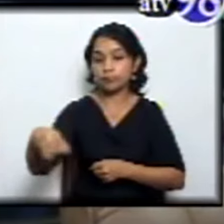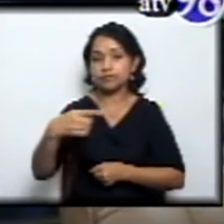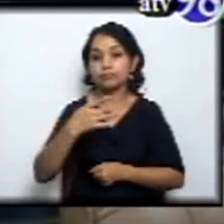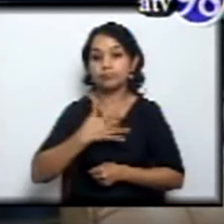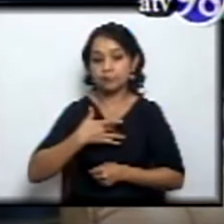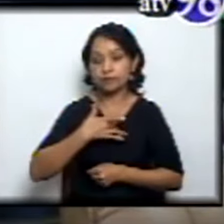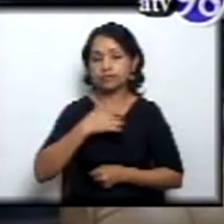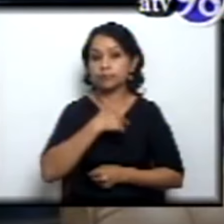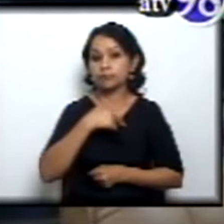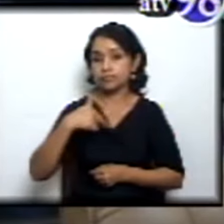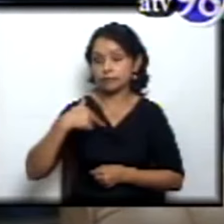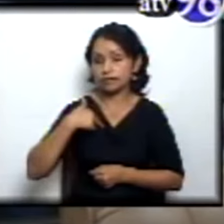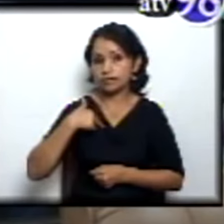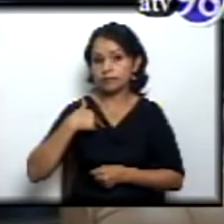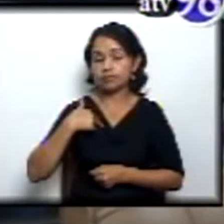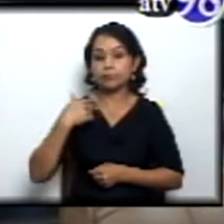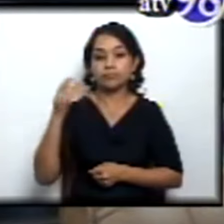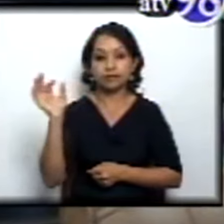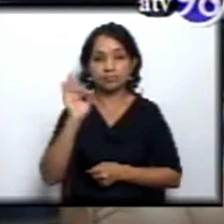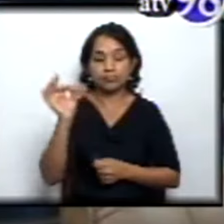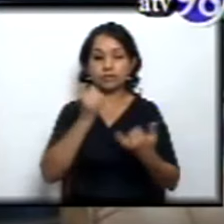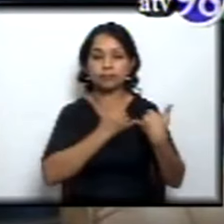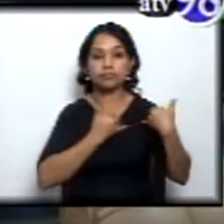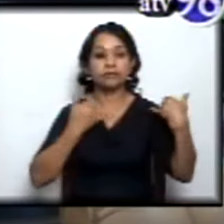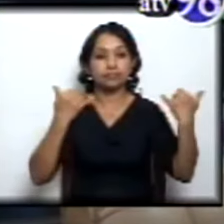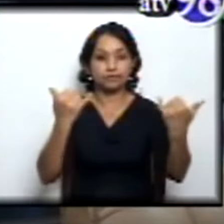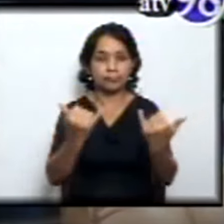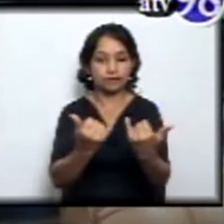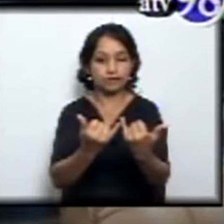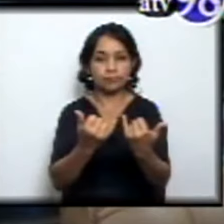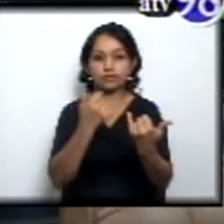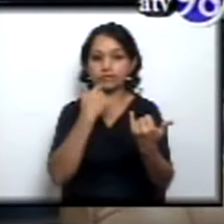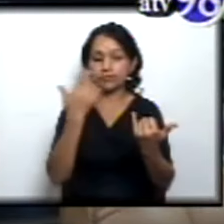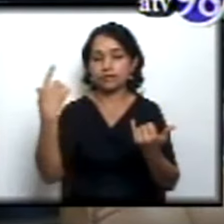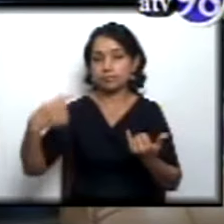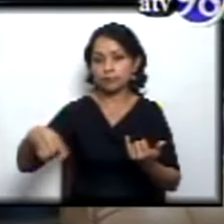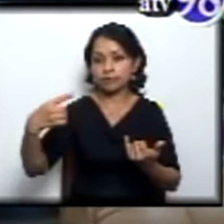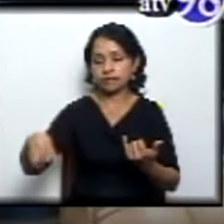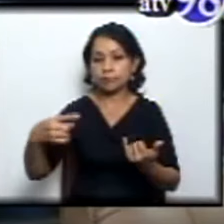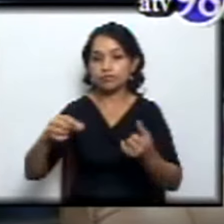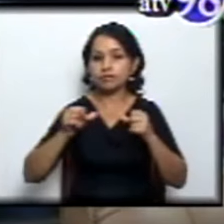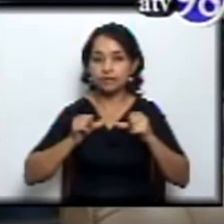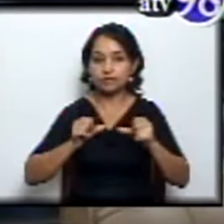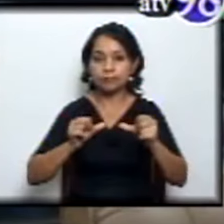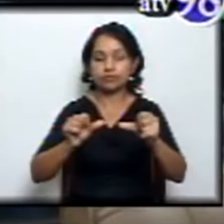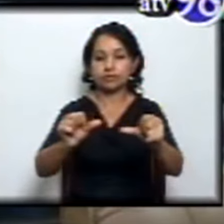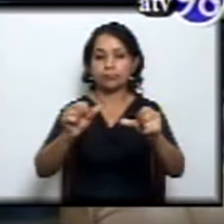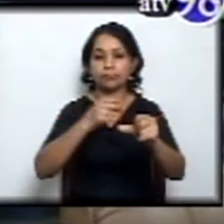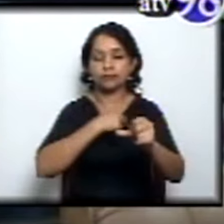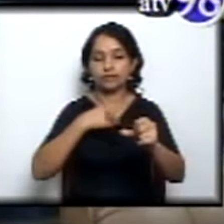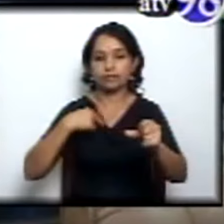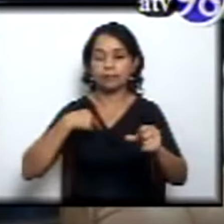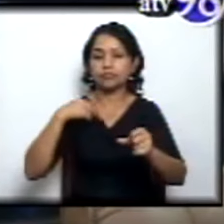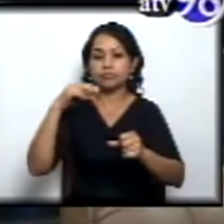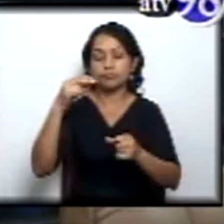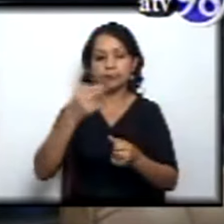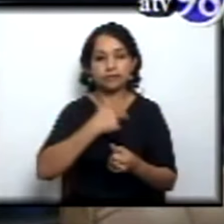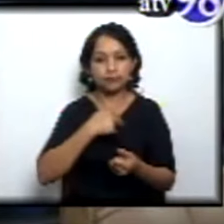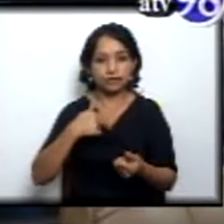es lo que estamos creando, un mecanismo institucional para que los derechos se sigan convirtiendo en